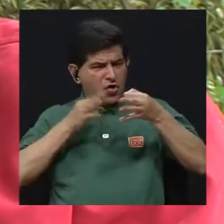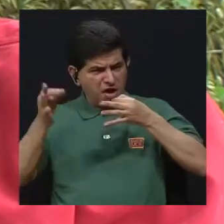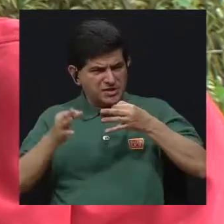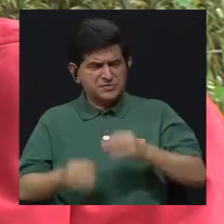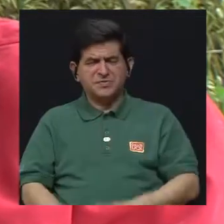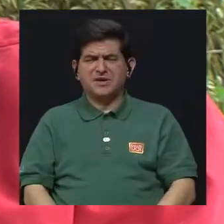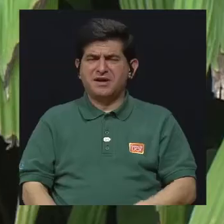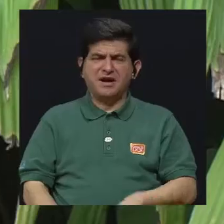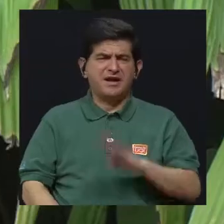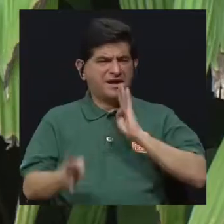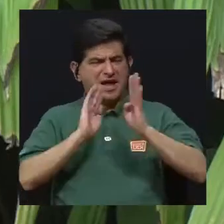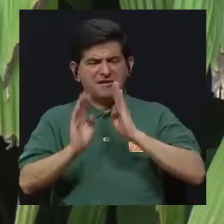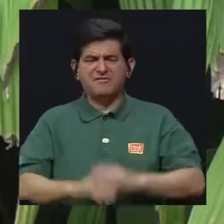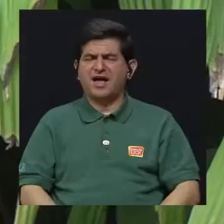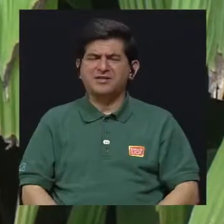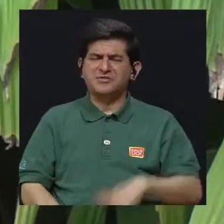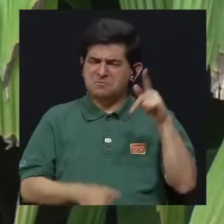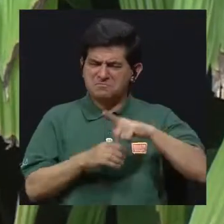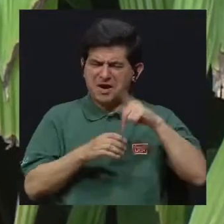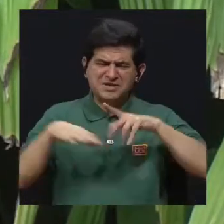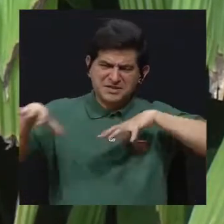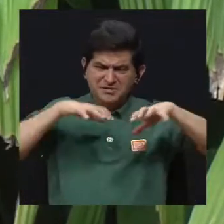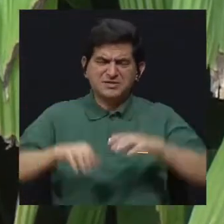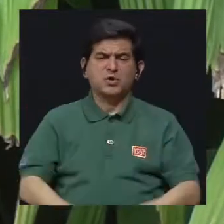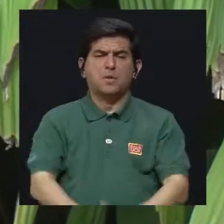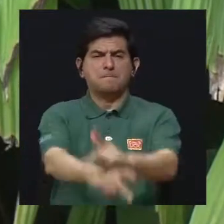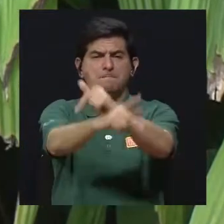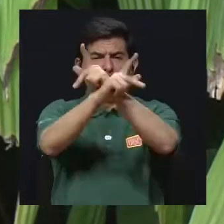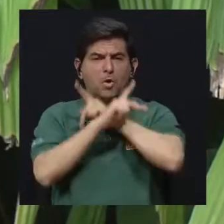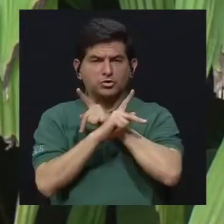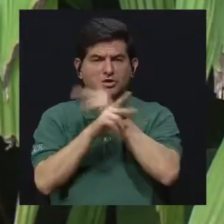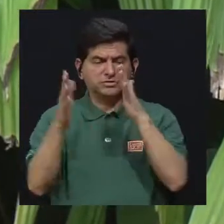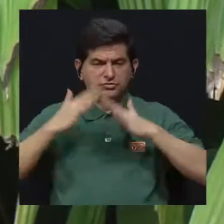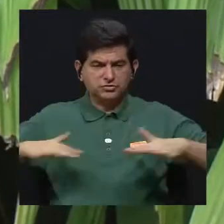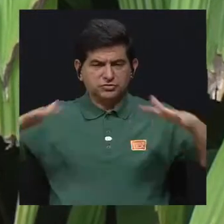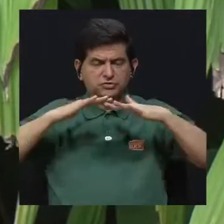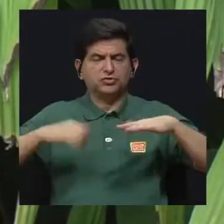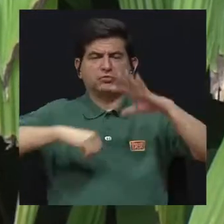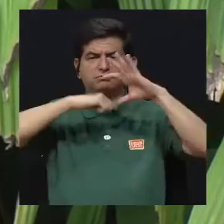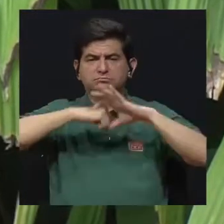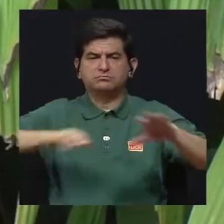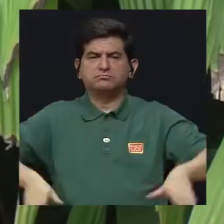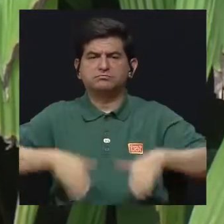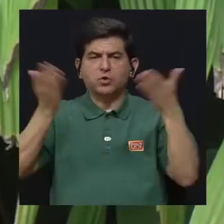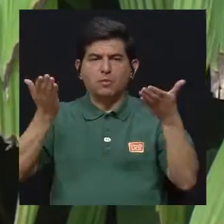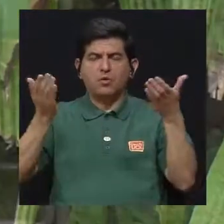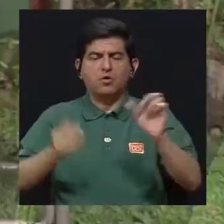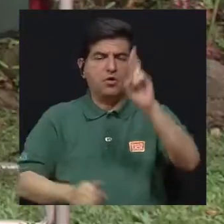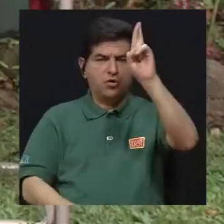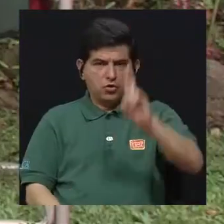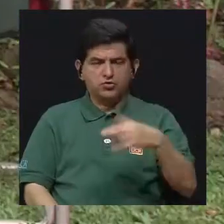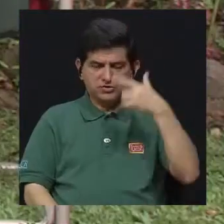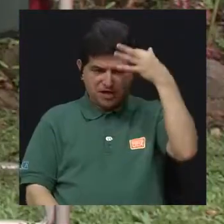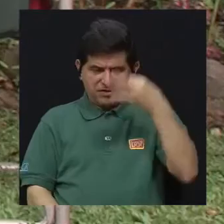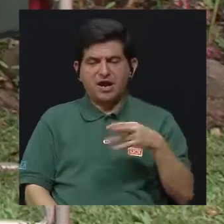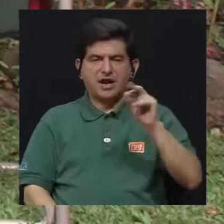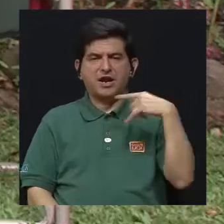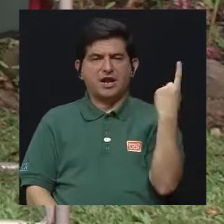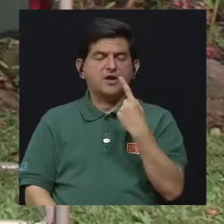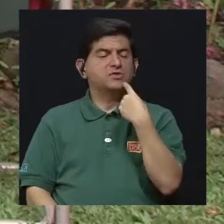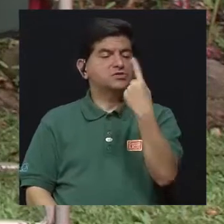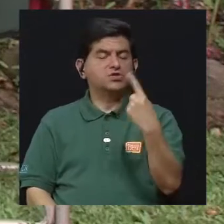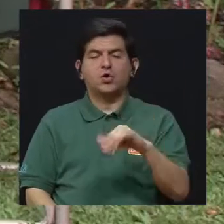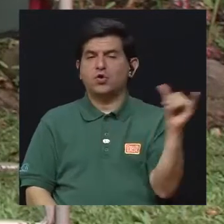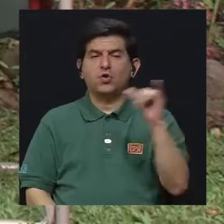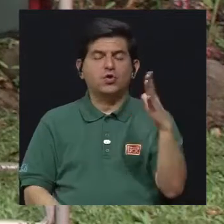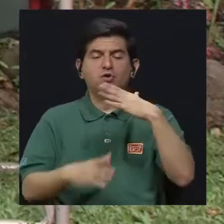o participar y ser más activos en la lucha de cómo proteger el medio ambiente y el planeta. Me parece que Costa Rica no solo lo debe